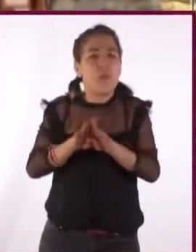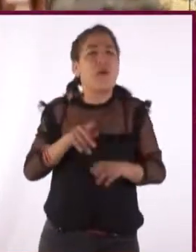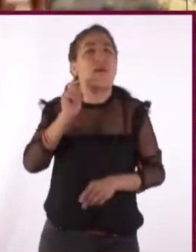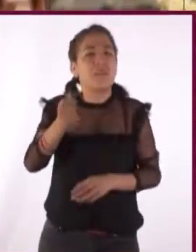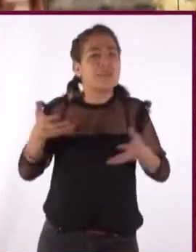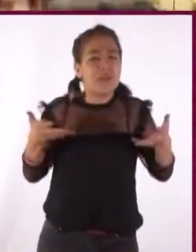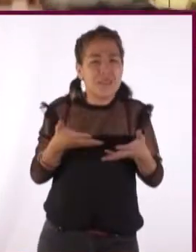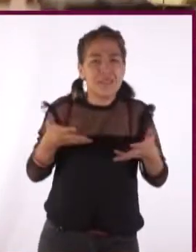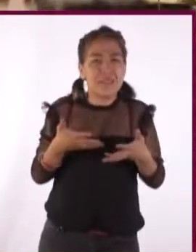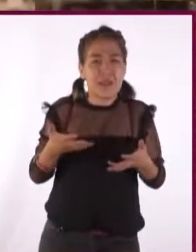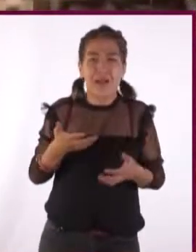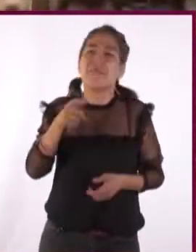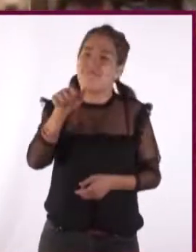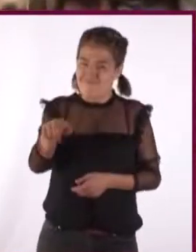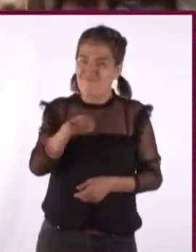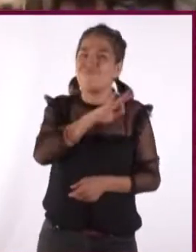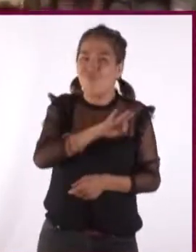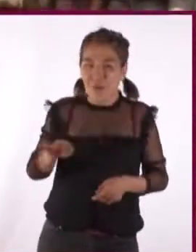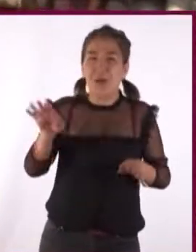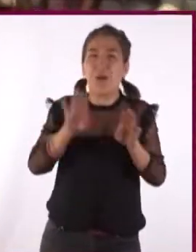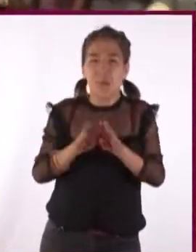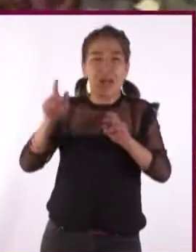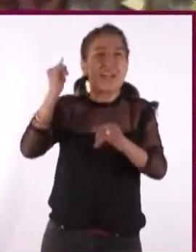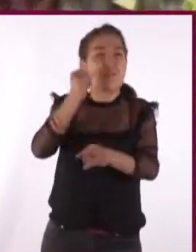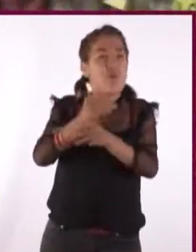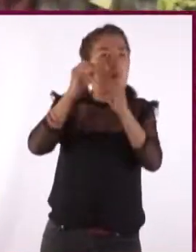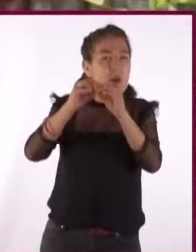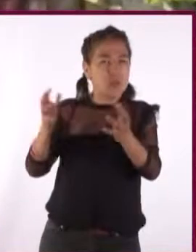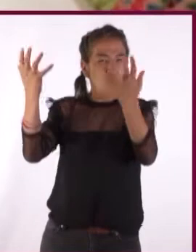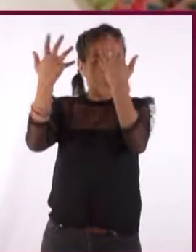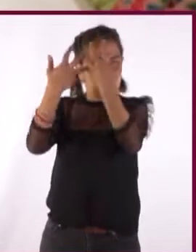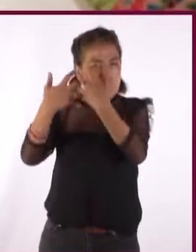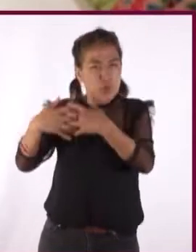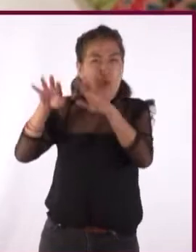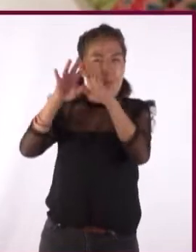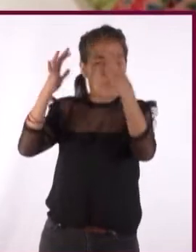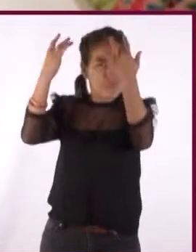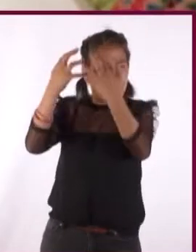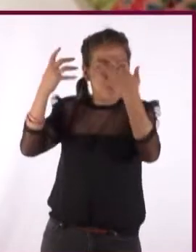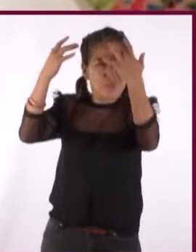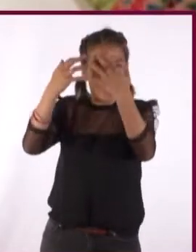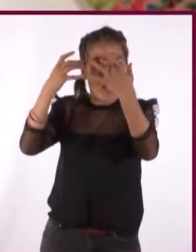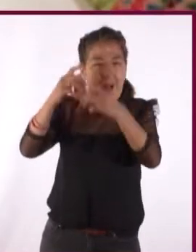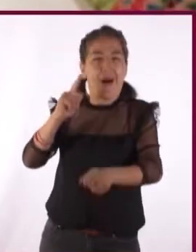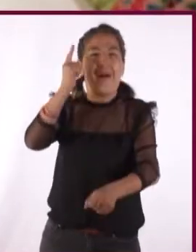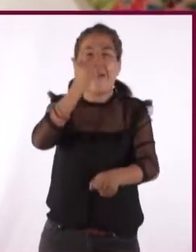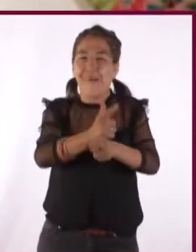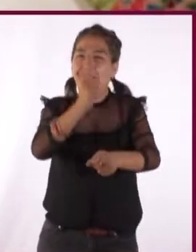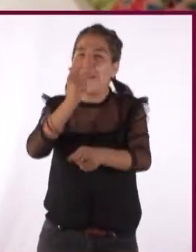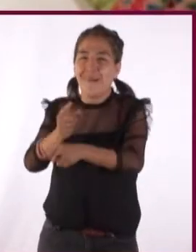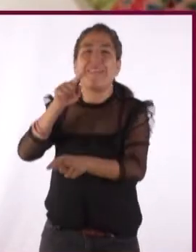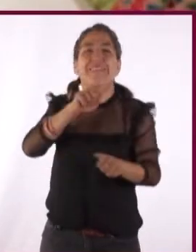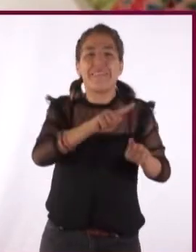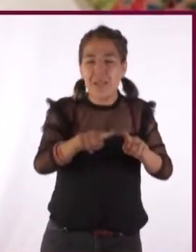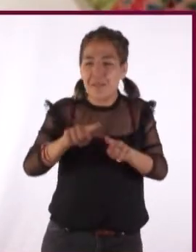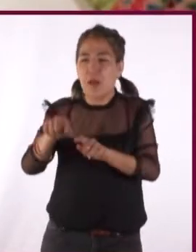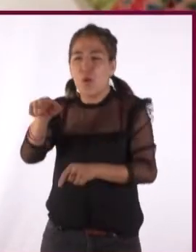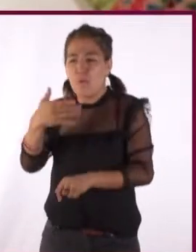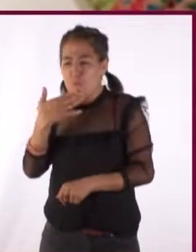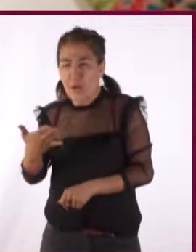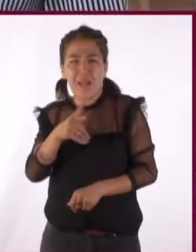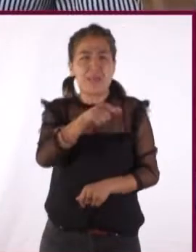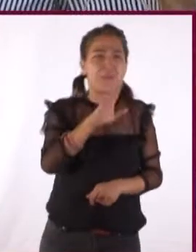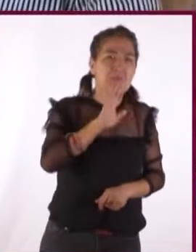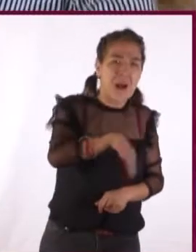ponga a calcular, pero tiene esta capacidad de procesar información y encontrar patrones, regularidades y sus irregularidades,